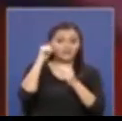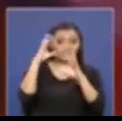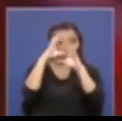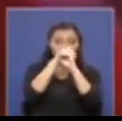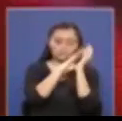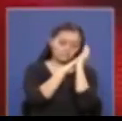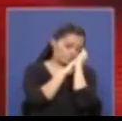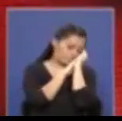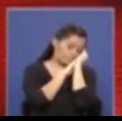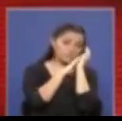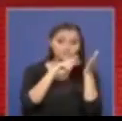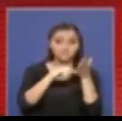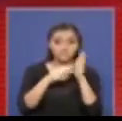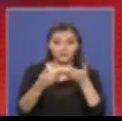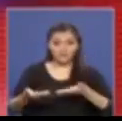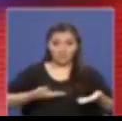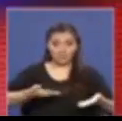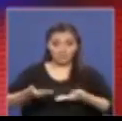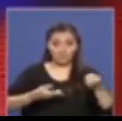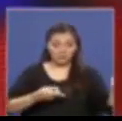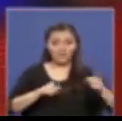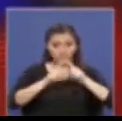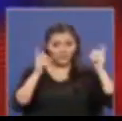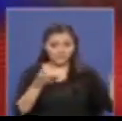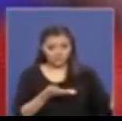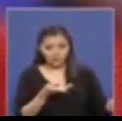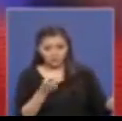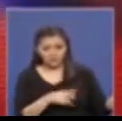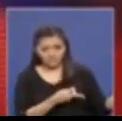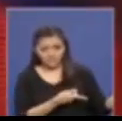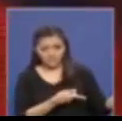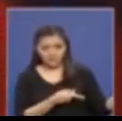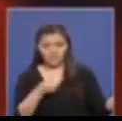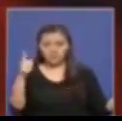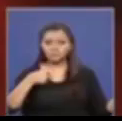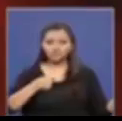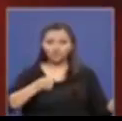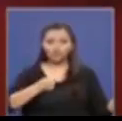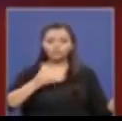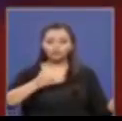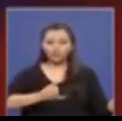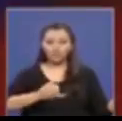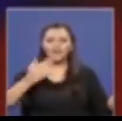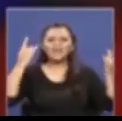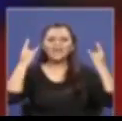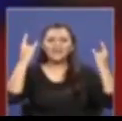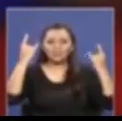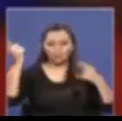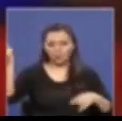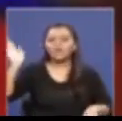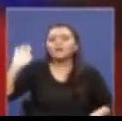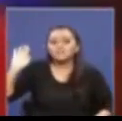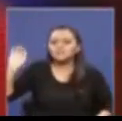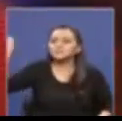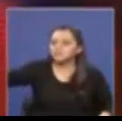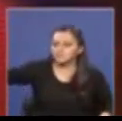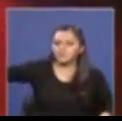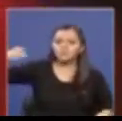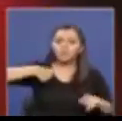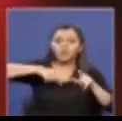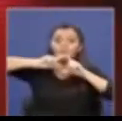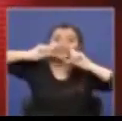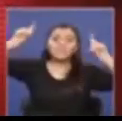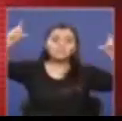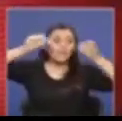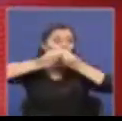tiene una tiendita, ellos también son empresarios. Que esta gente me hable como ricos, que ni muertos quieren repartir un poco la riqueza que han